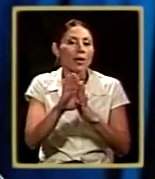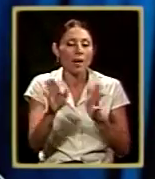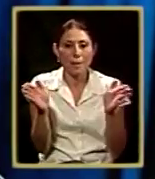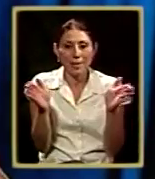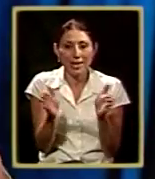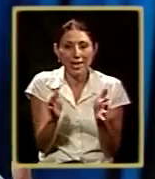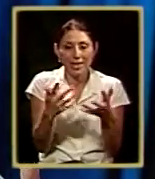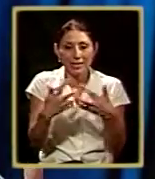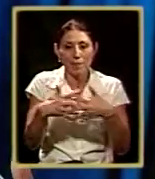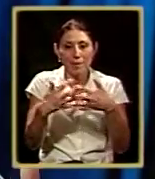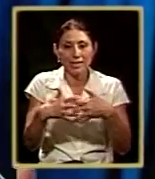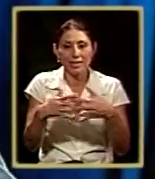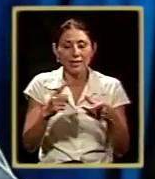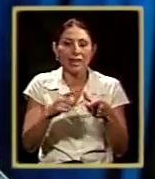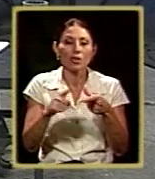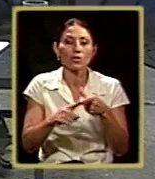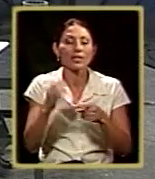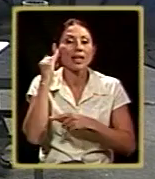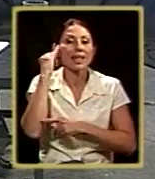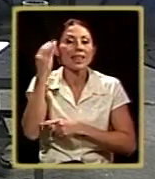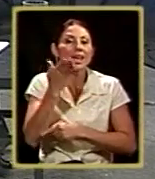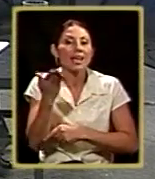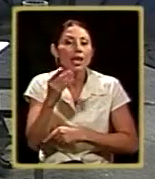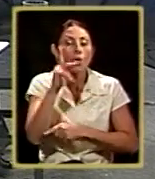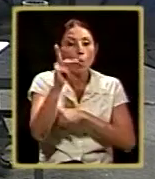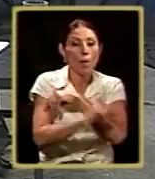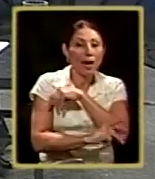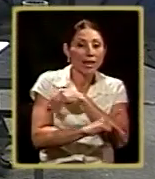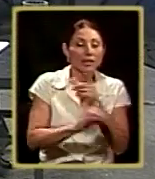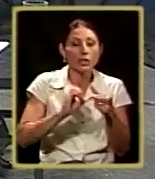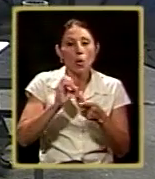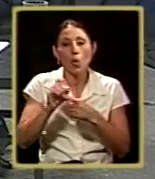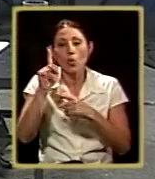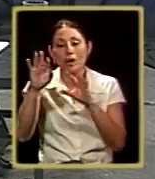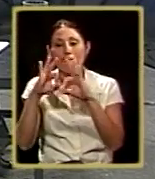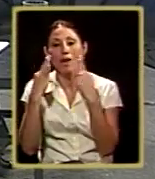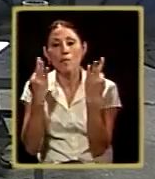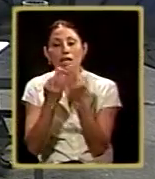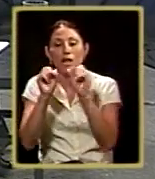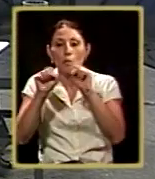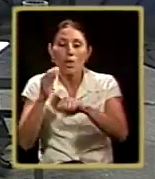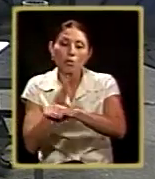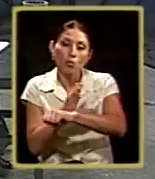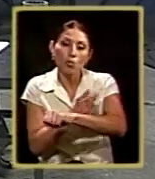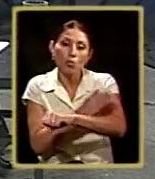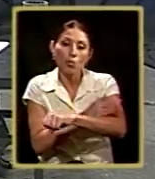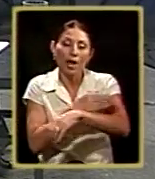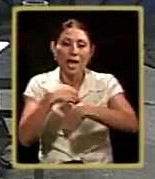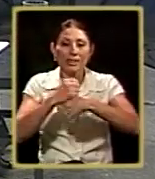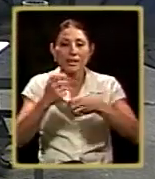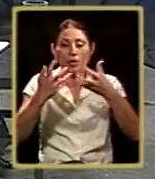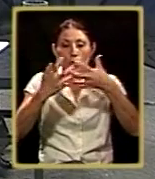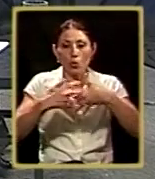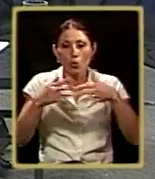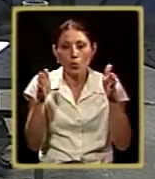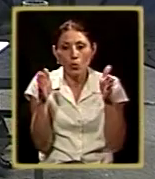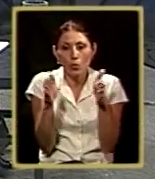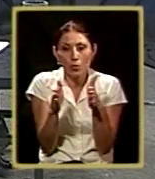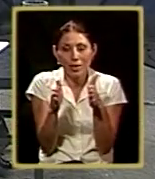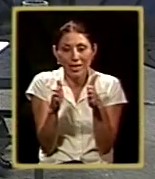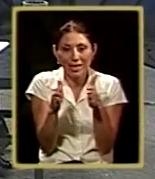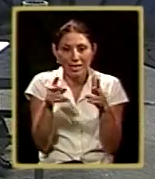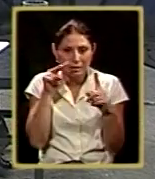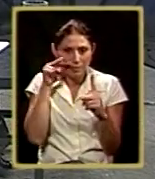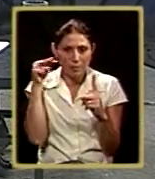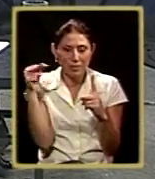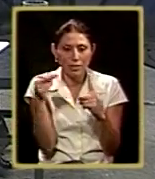la idea es que un país o una familia puede salir adelante haciendo su pequeña empresa, tratando de tener una visión